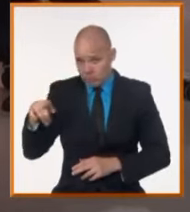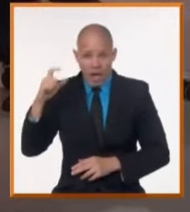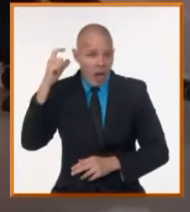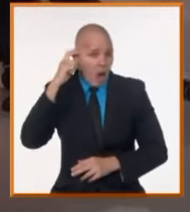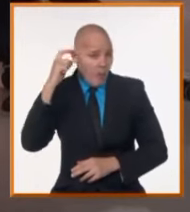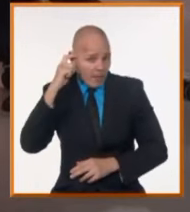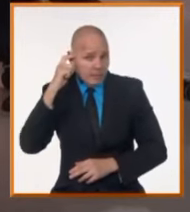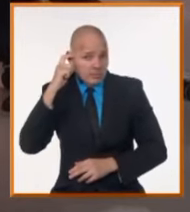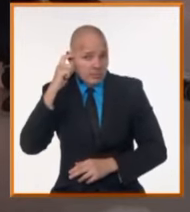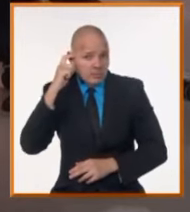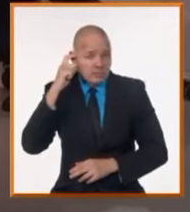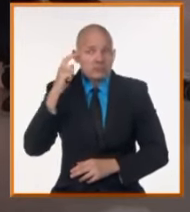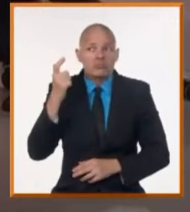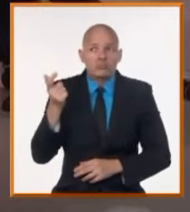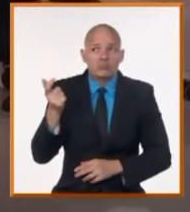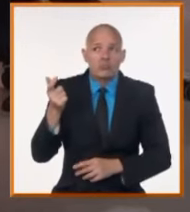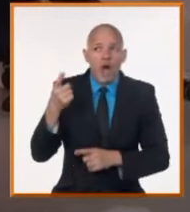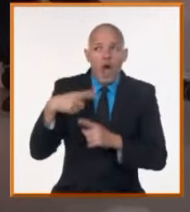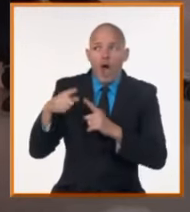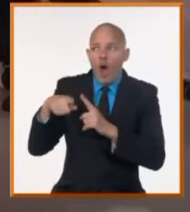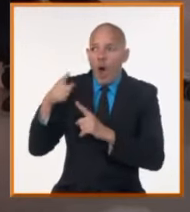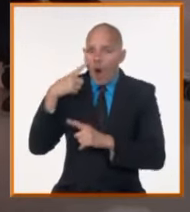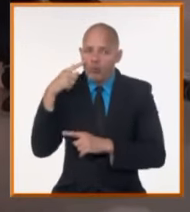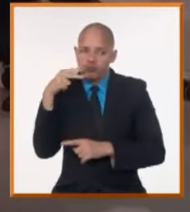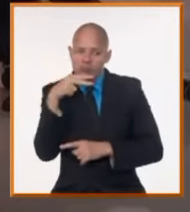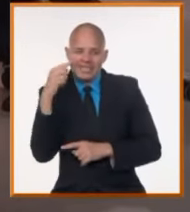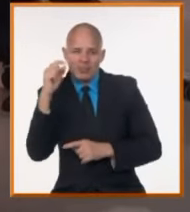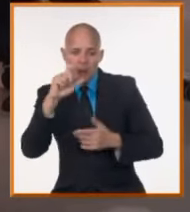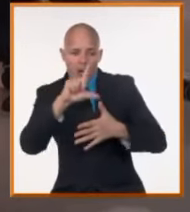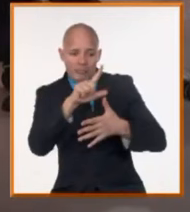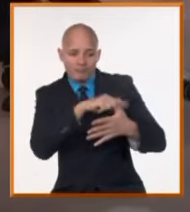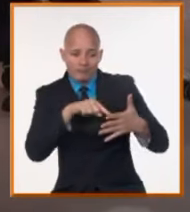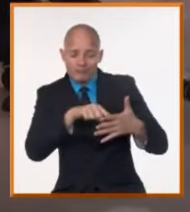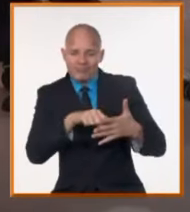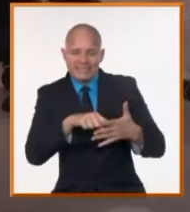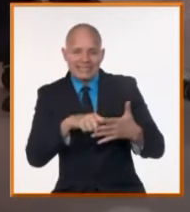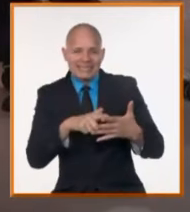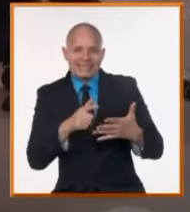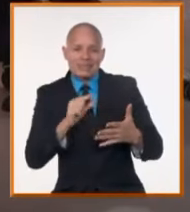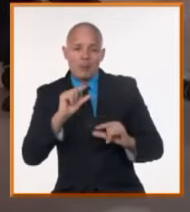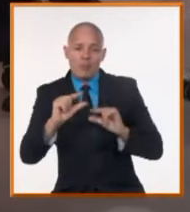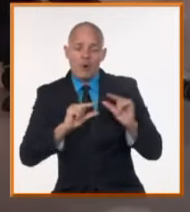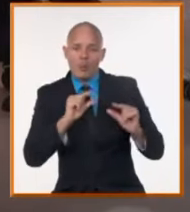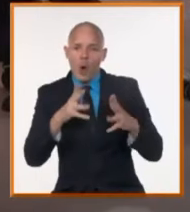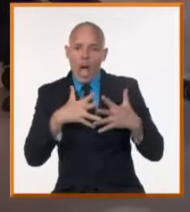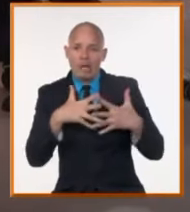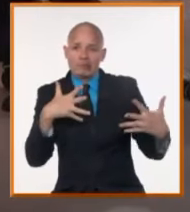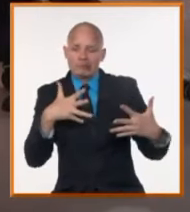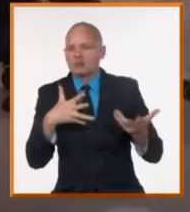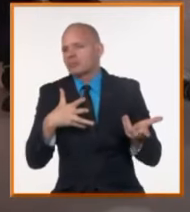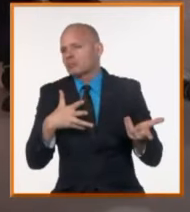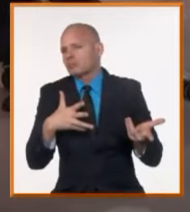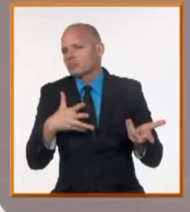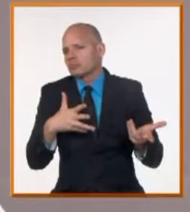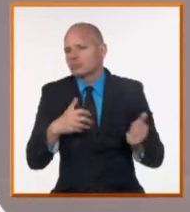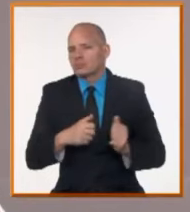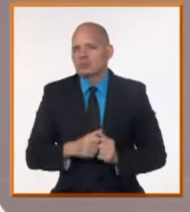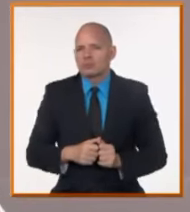cosa. A ver, yo creo que hay un hilo conductor, puede parecer un poco